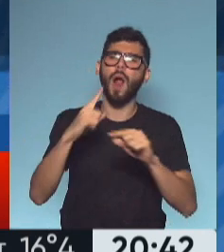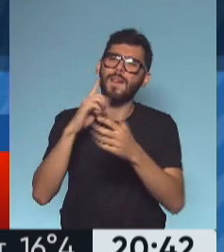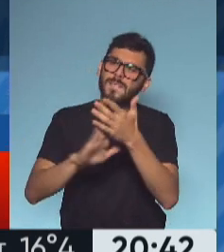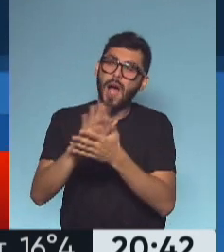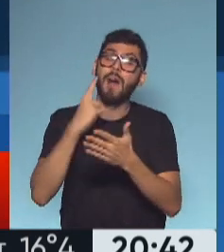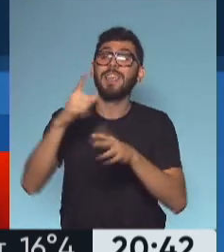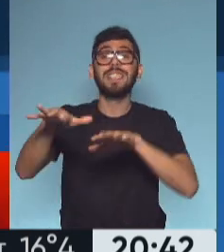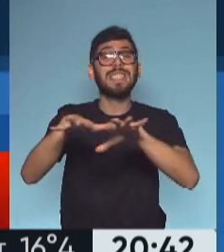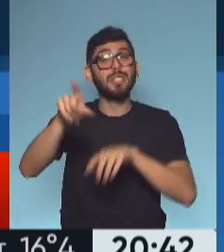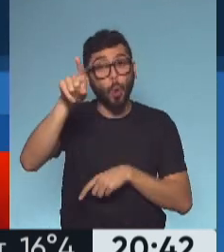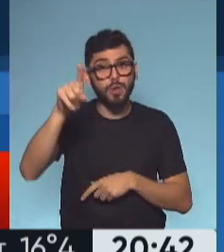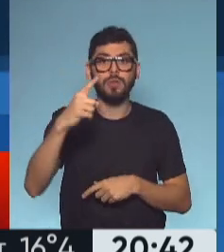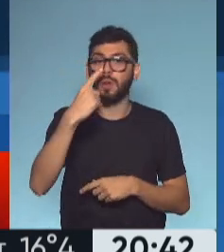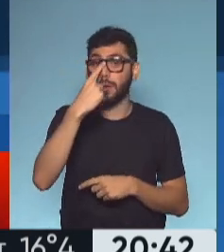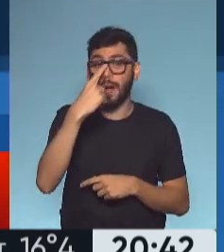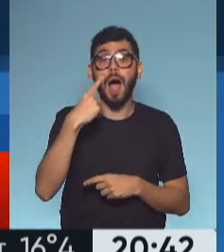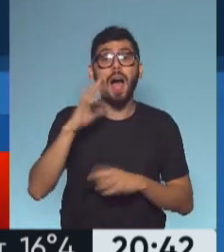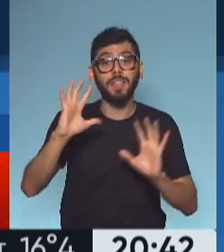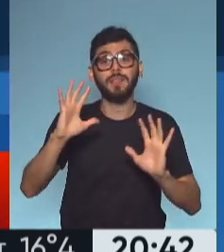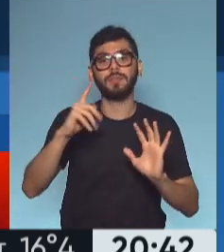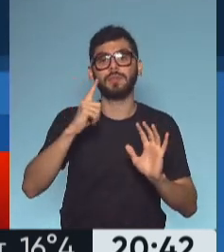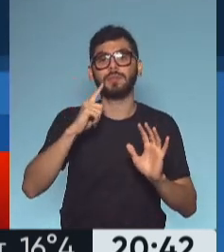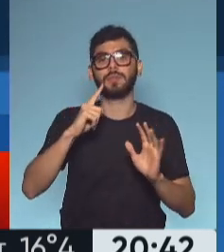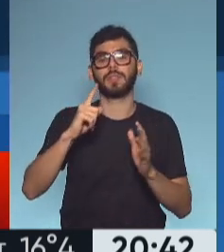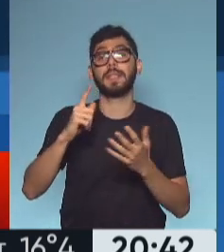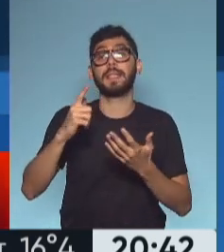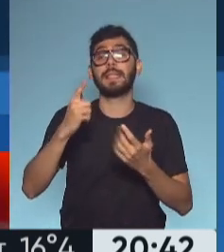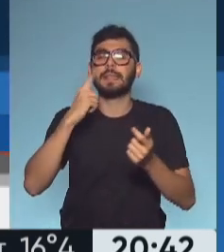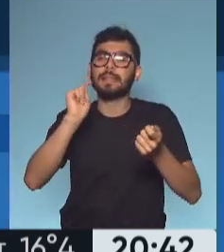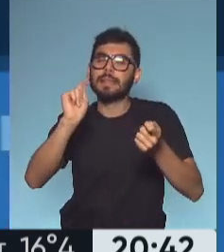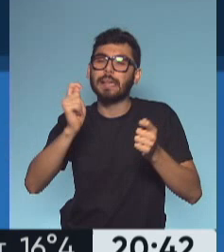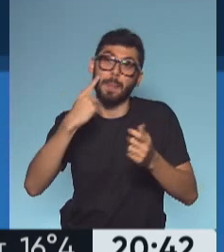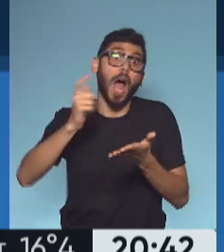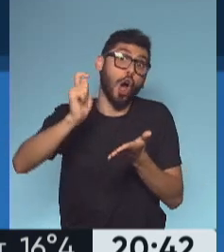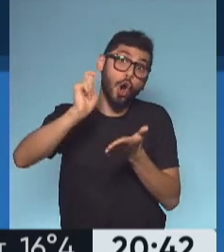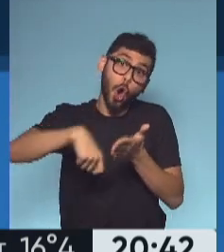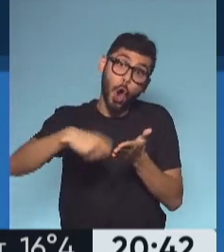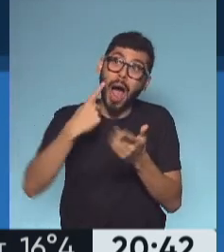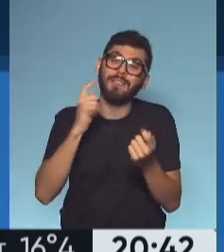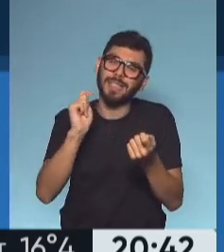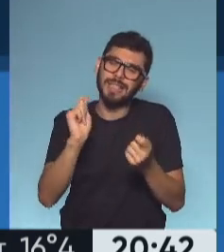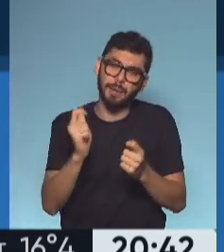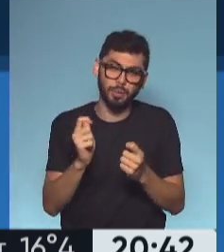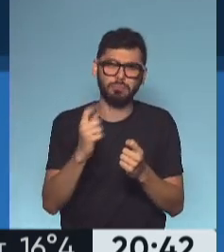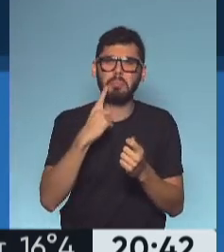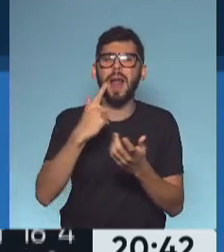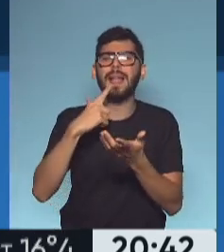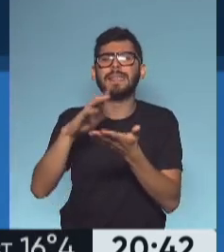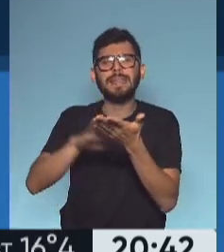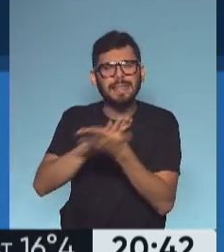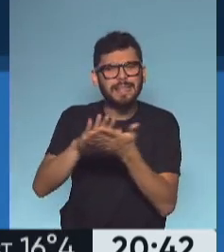cómo pueden se pueden generar algunos cambios para avanzar con un posible contrato. Las negociaciones, por lo general, a